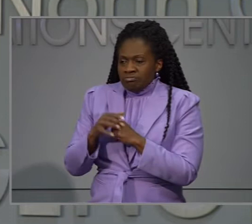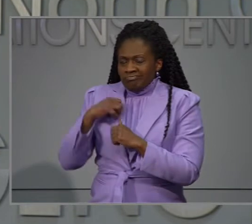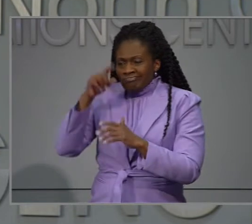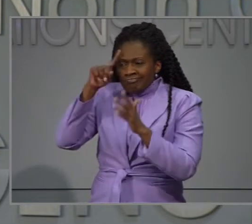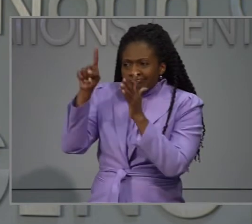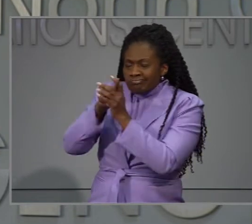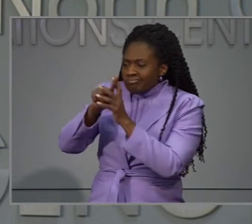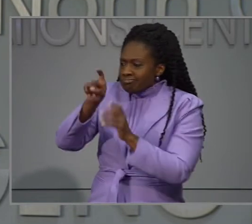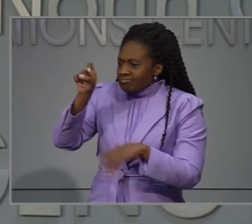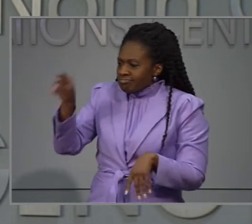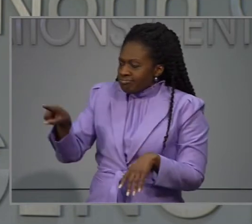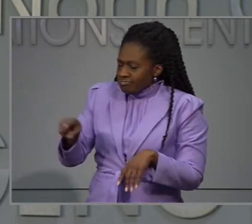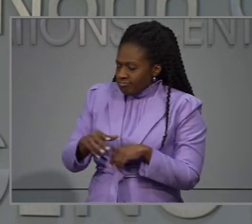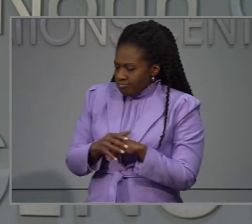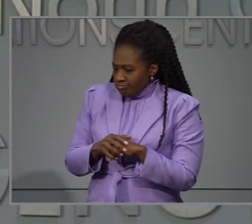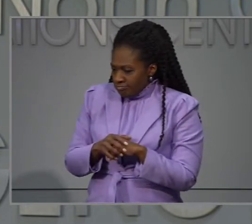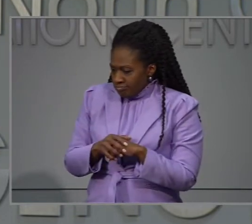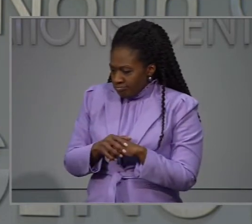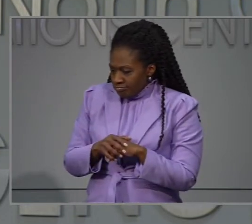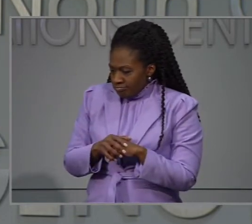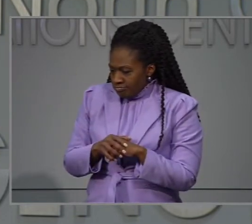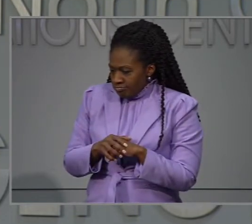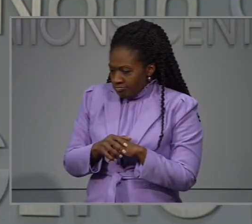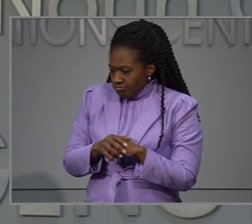la pregunta que tenemos es